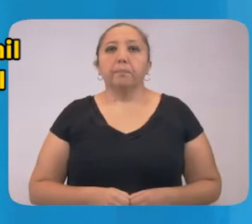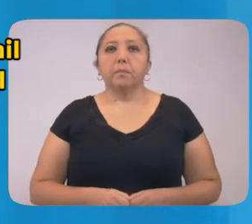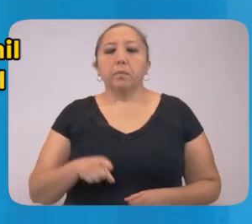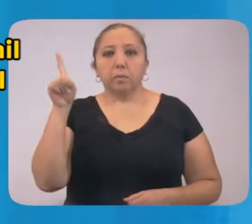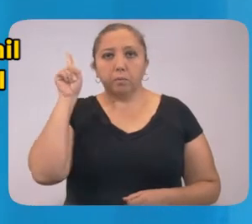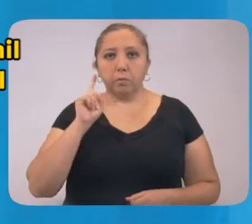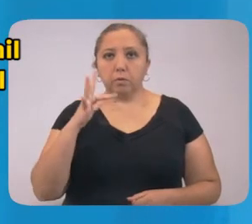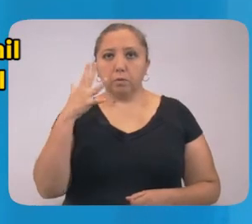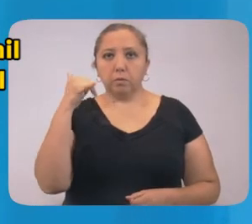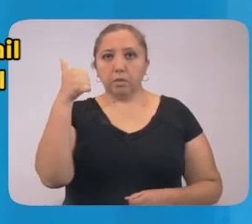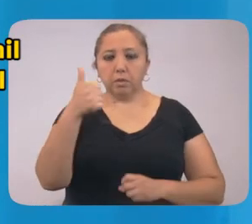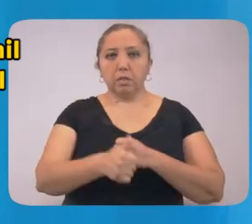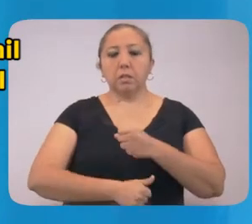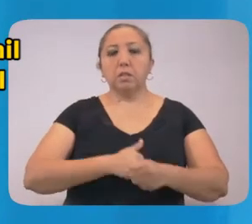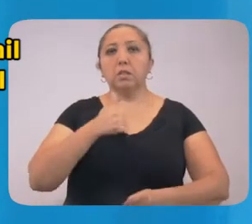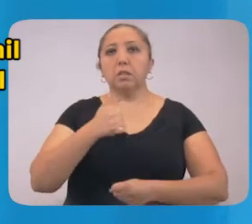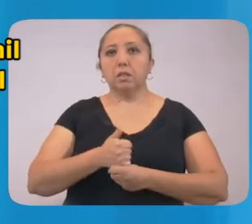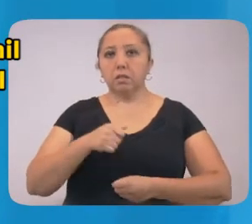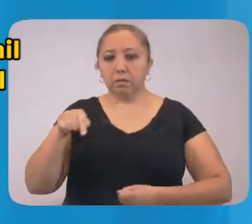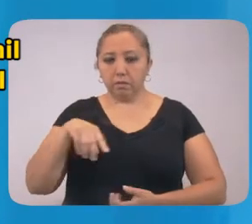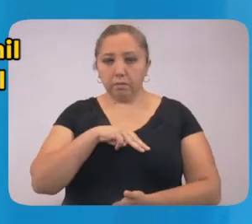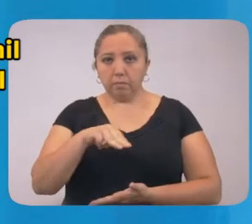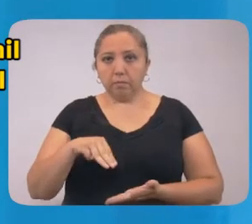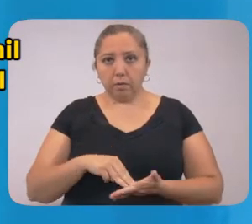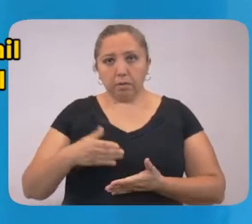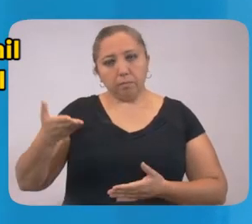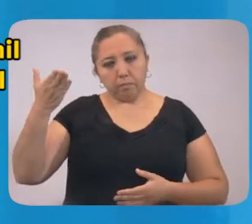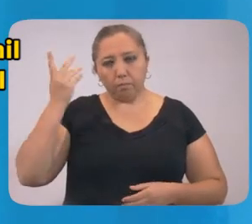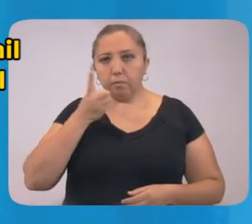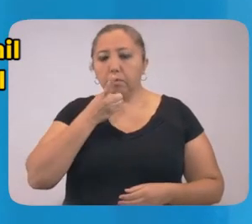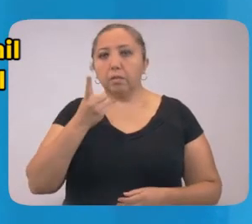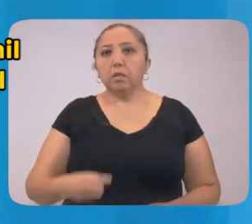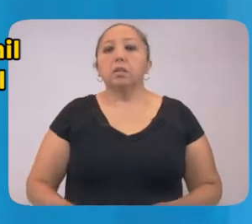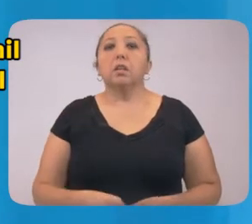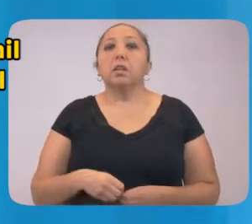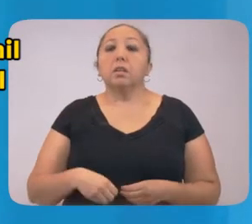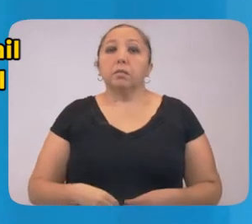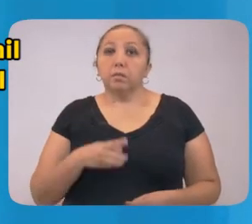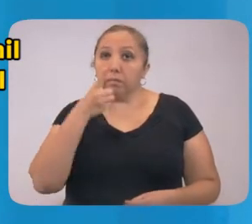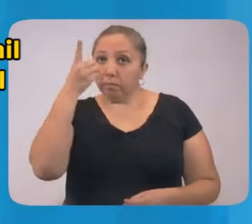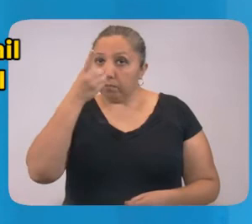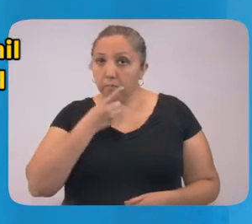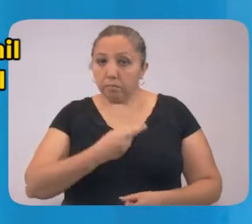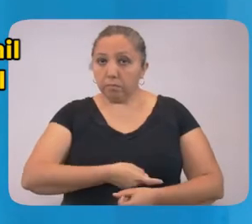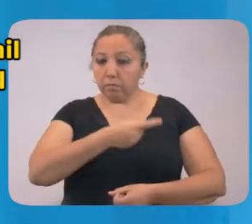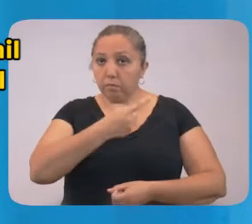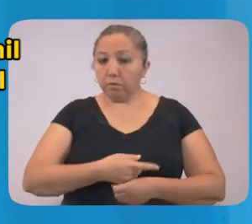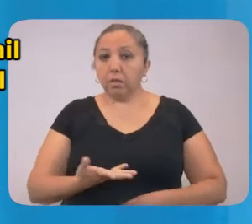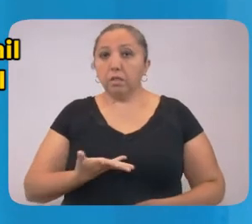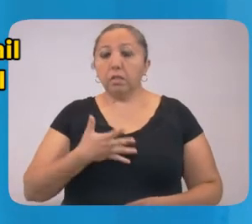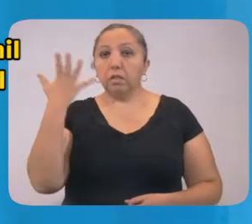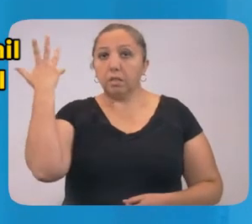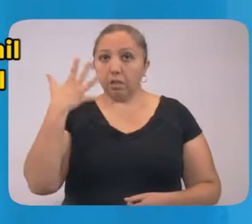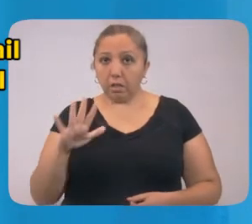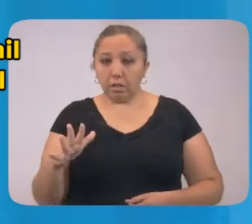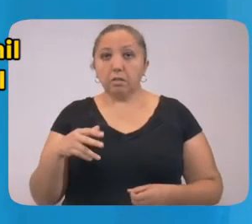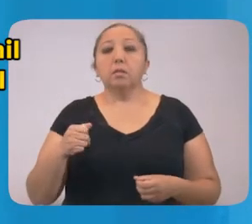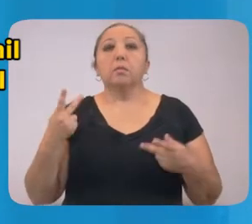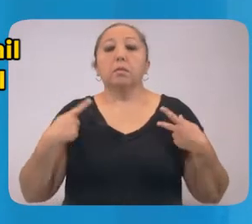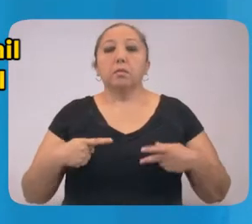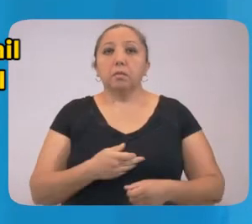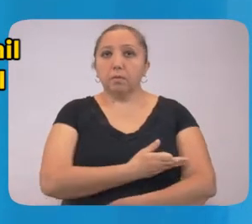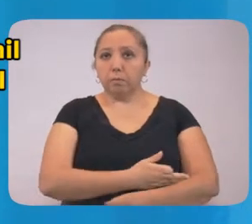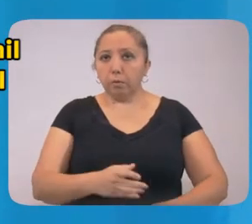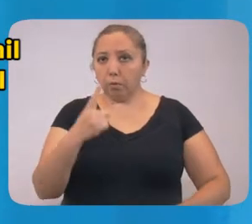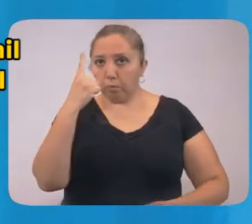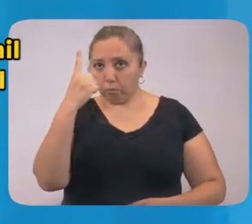mujer de 56 años de edad de mérida con obesidad hipertensión y diabetes convivía con 10 contactos uno de los cuales ha